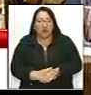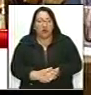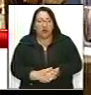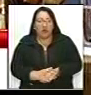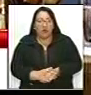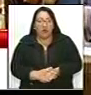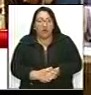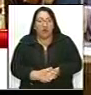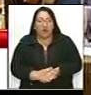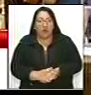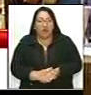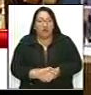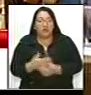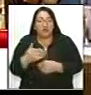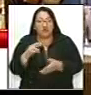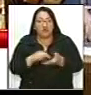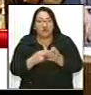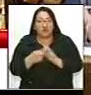de que dado que esto,